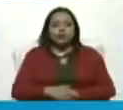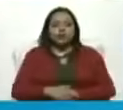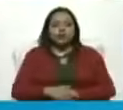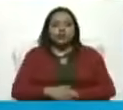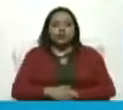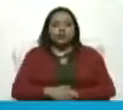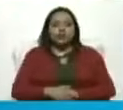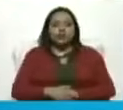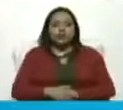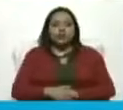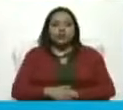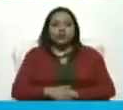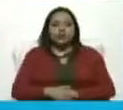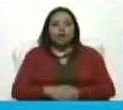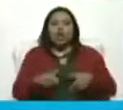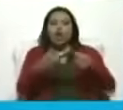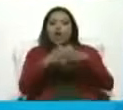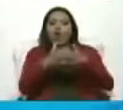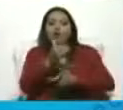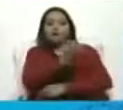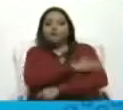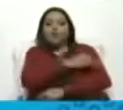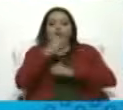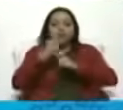Los fascistas.